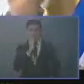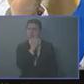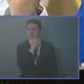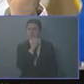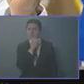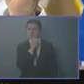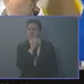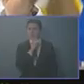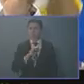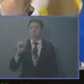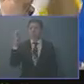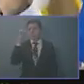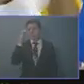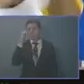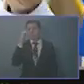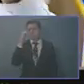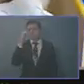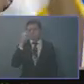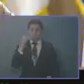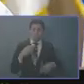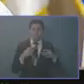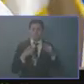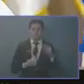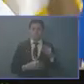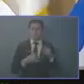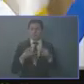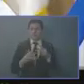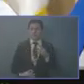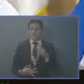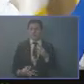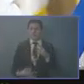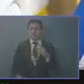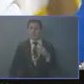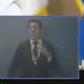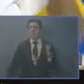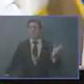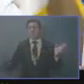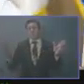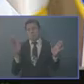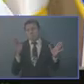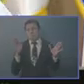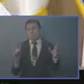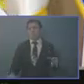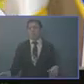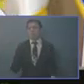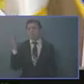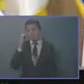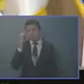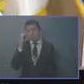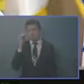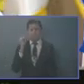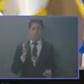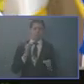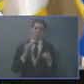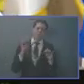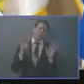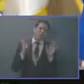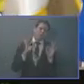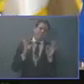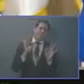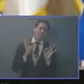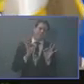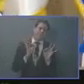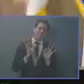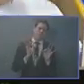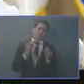se le antoja legislar y se le antoja ser el máximo intérprete de la Constitución de El